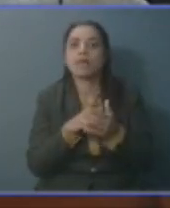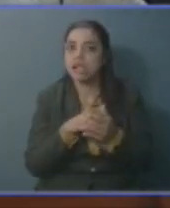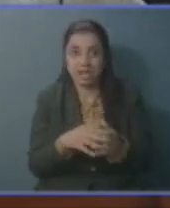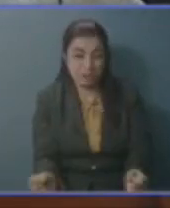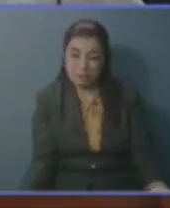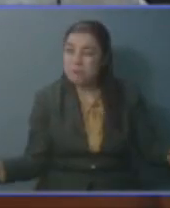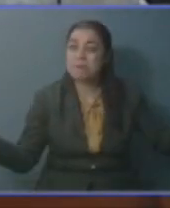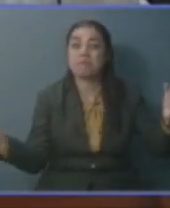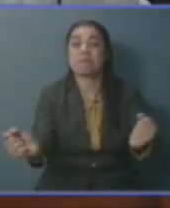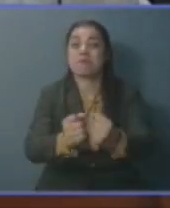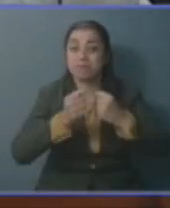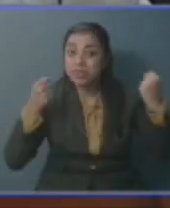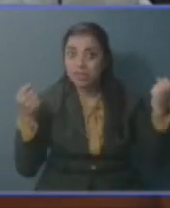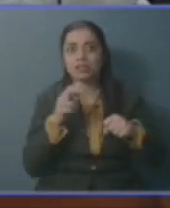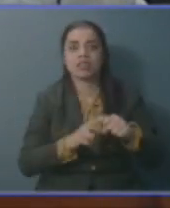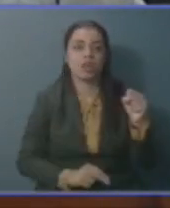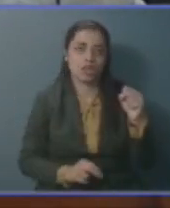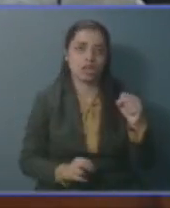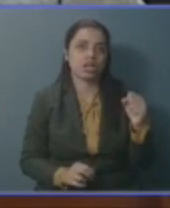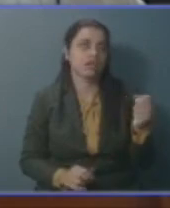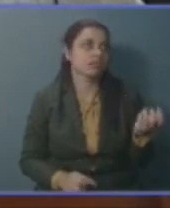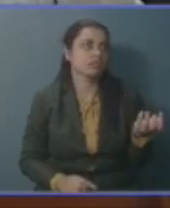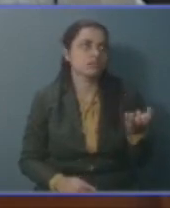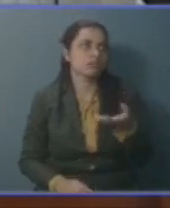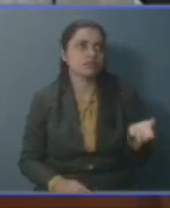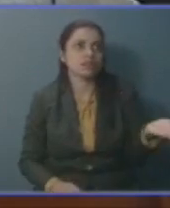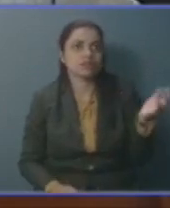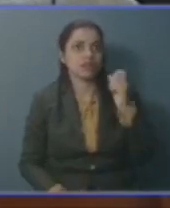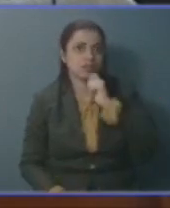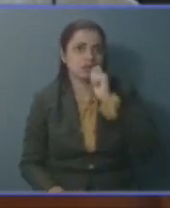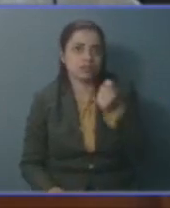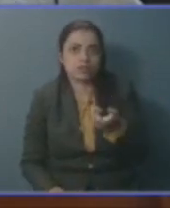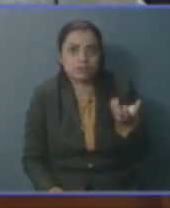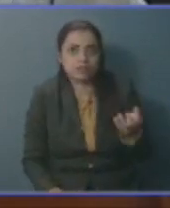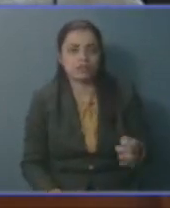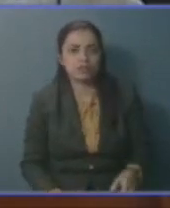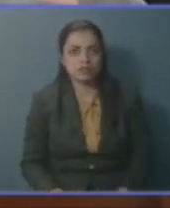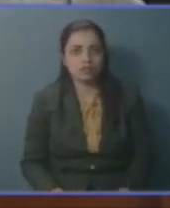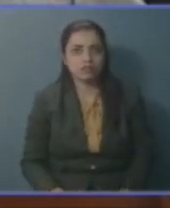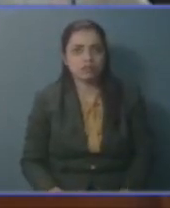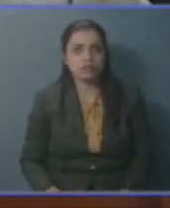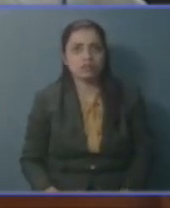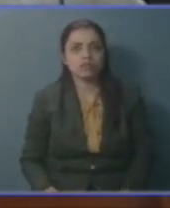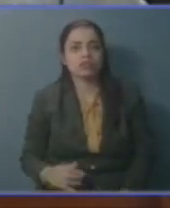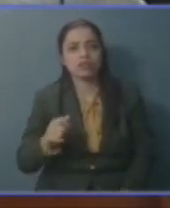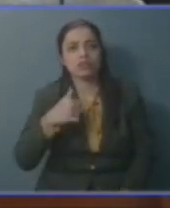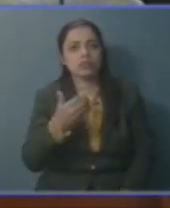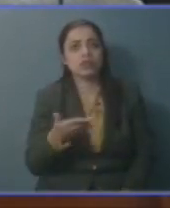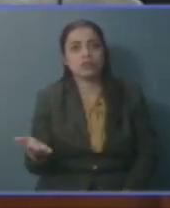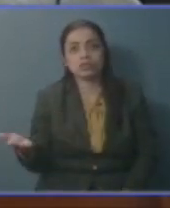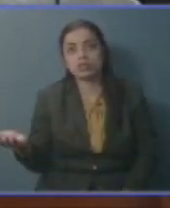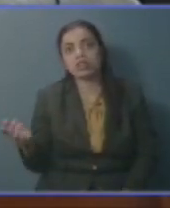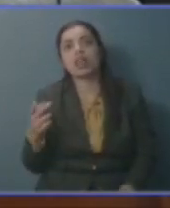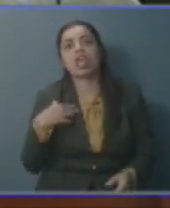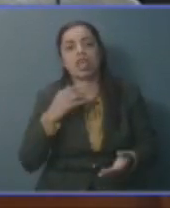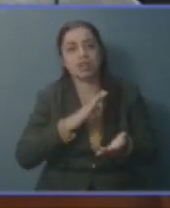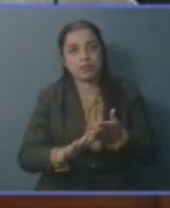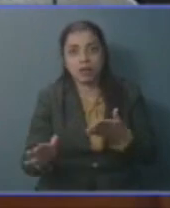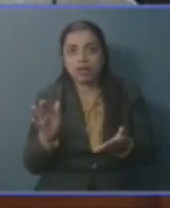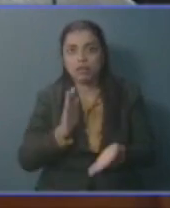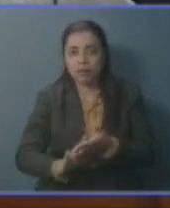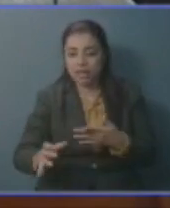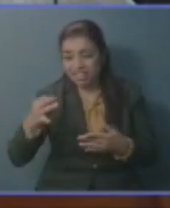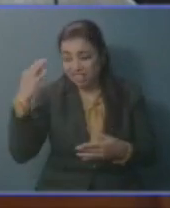dólares en cosas que no han servido, y en otras cosas donde se han pagado